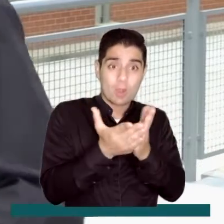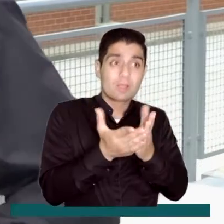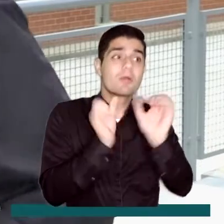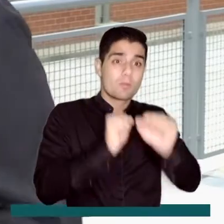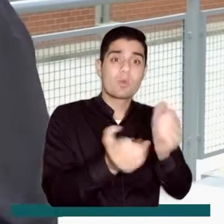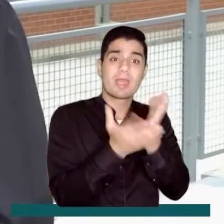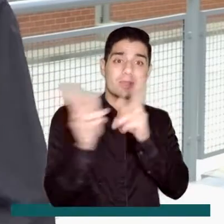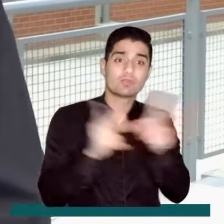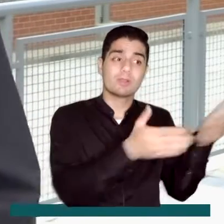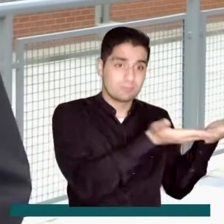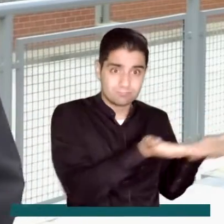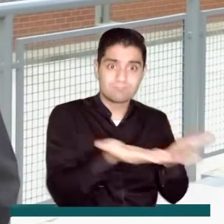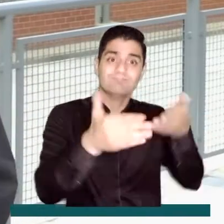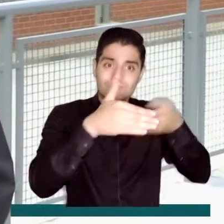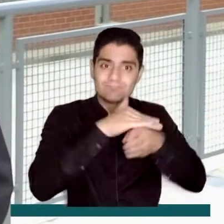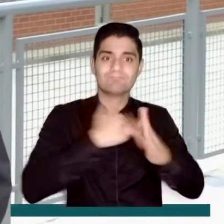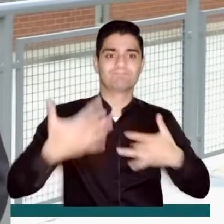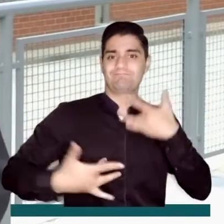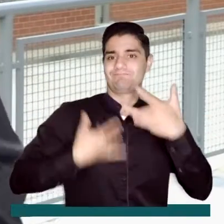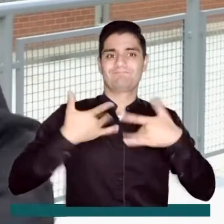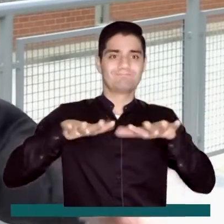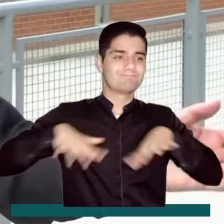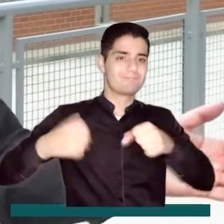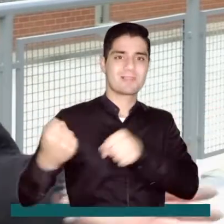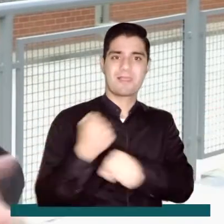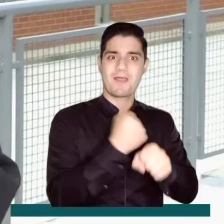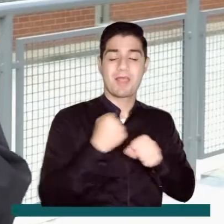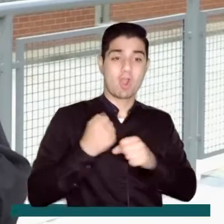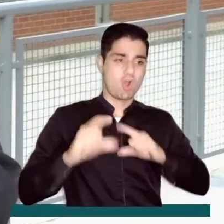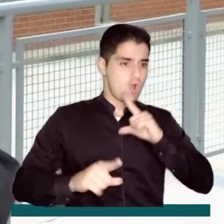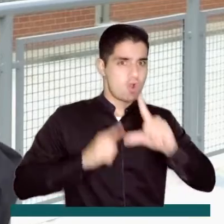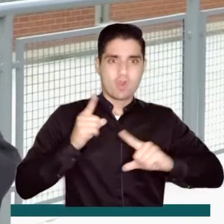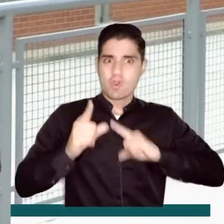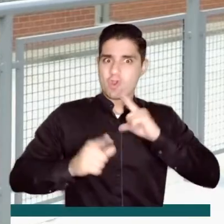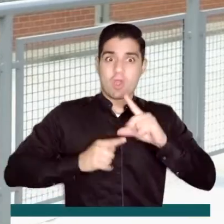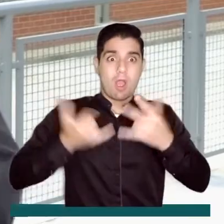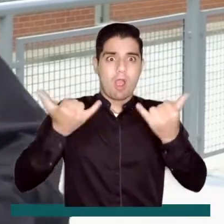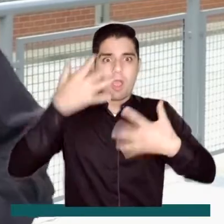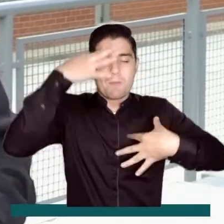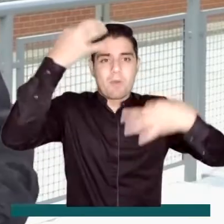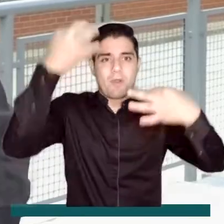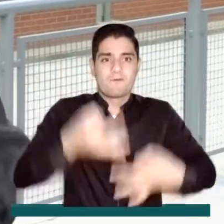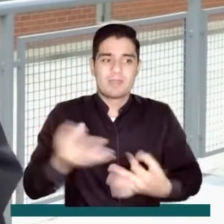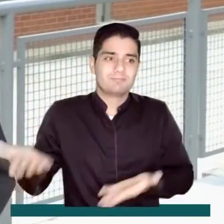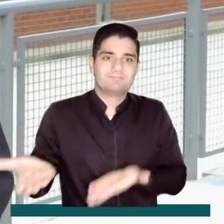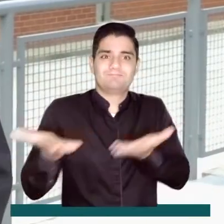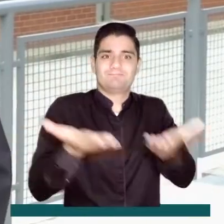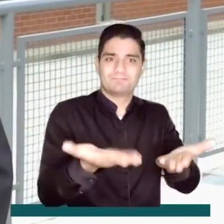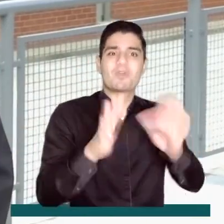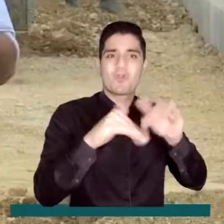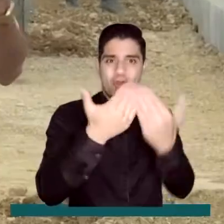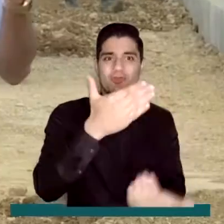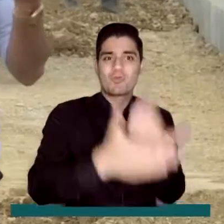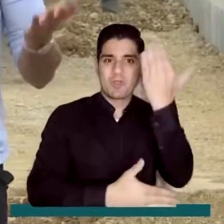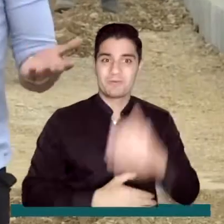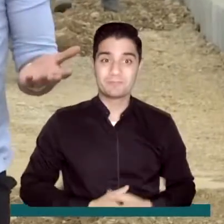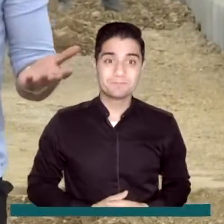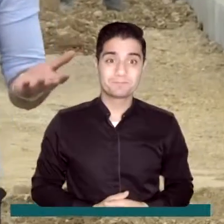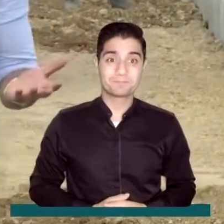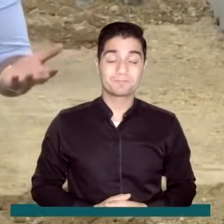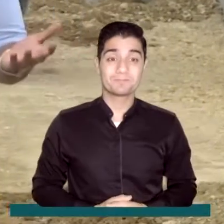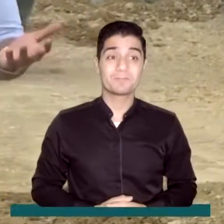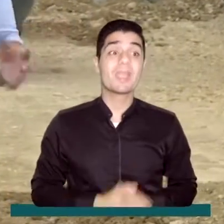venir a disfrutar de esta obra que ha tenido muchos años de lucha pero que hoy podemos entregar a satisfacción para